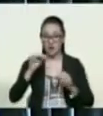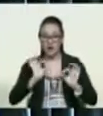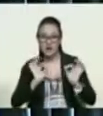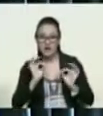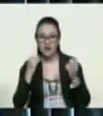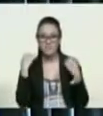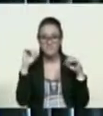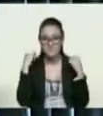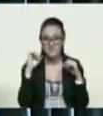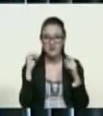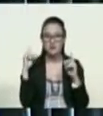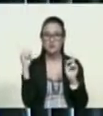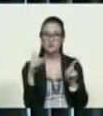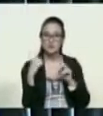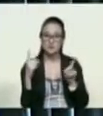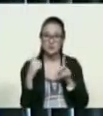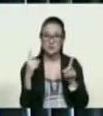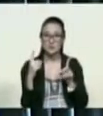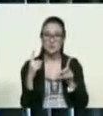los operativos, de los logísticos.